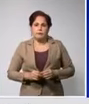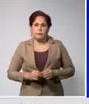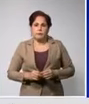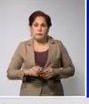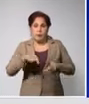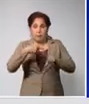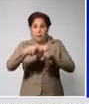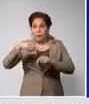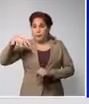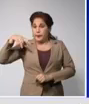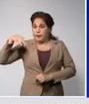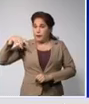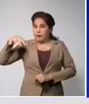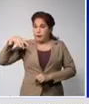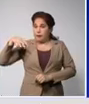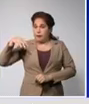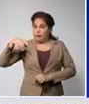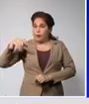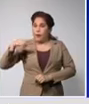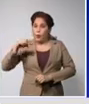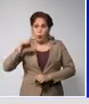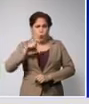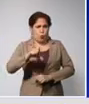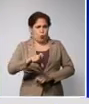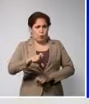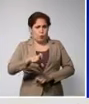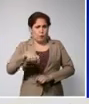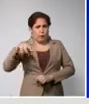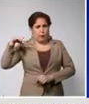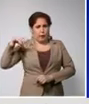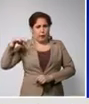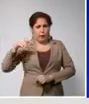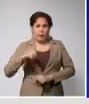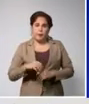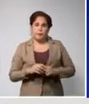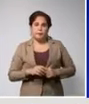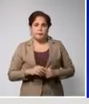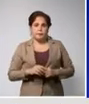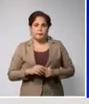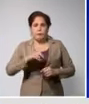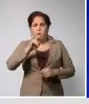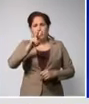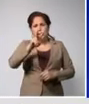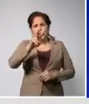del Río pasa al último lugar con una tasa de